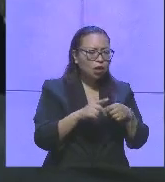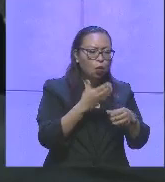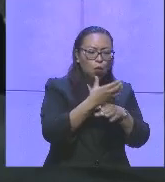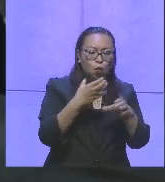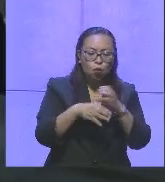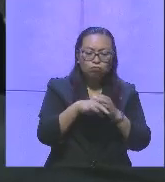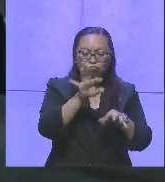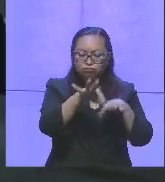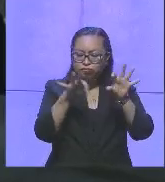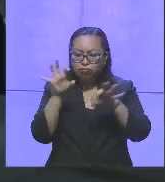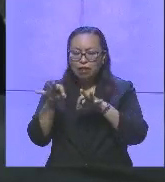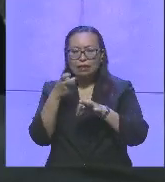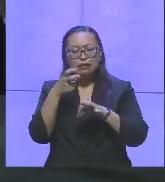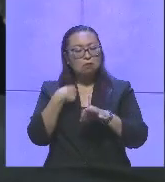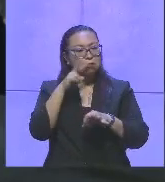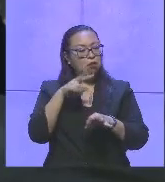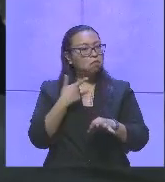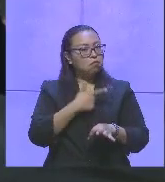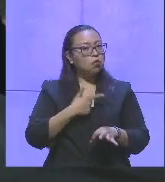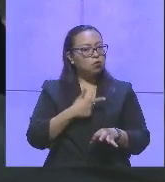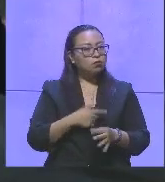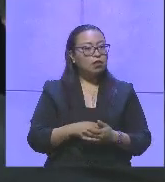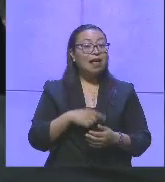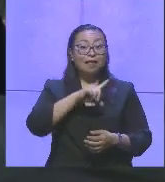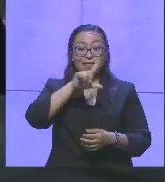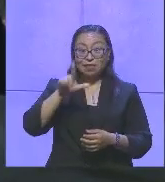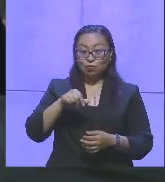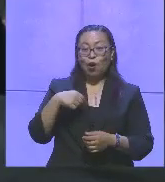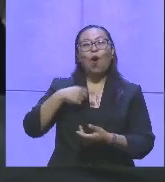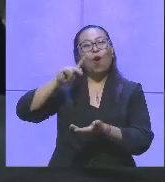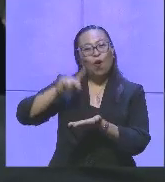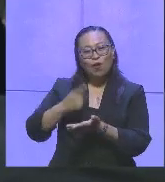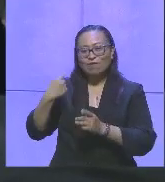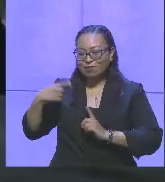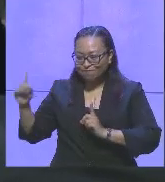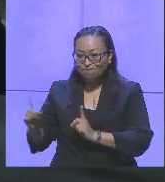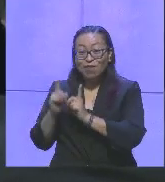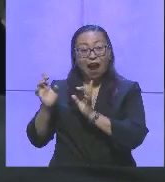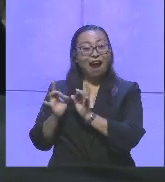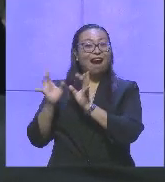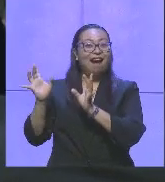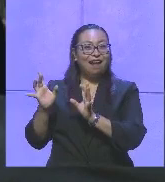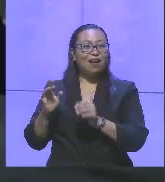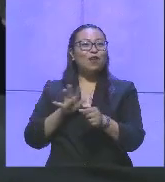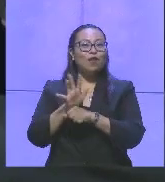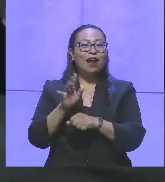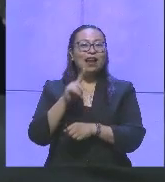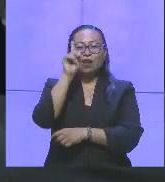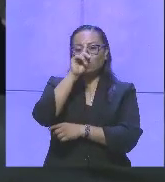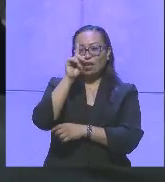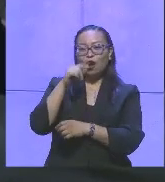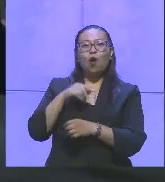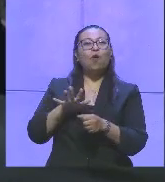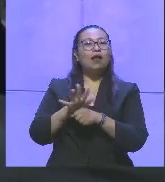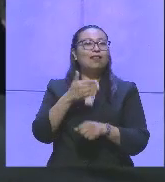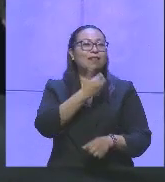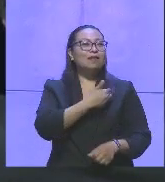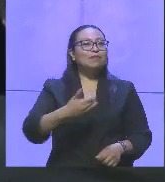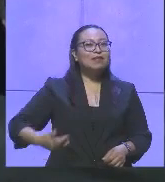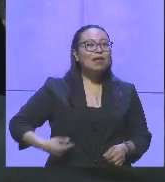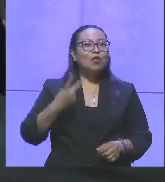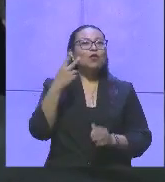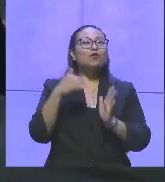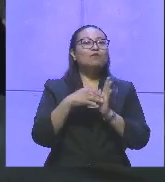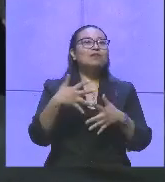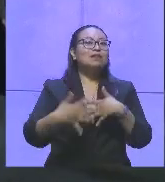enriquecedor también esa parte. Posteriormente fuimos compañeros en la Coordinación General de Asesores de la Presidencia en el año